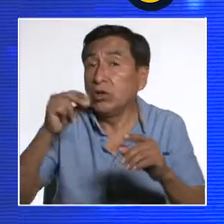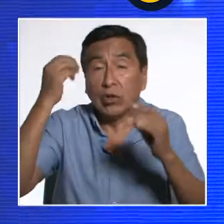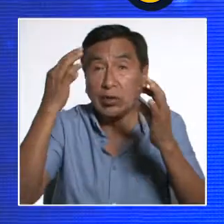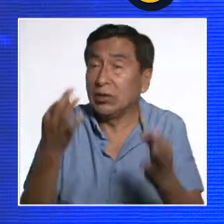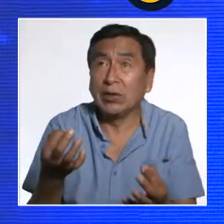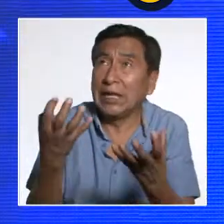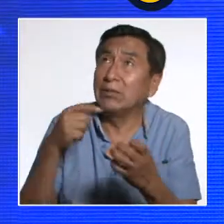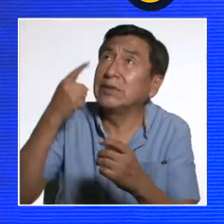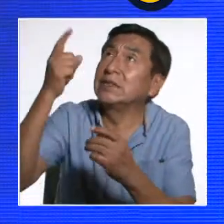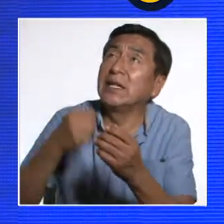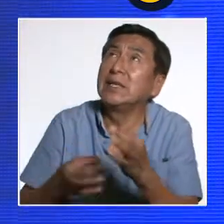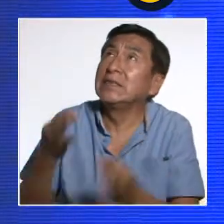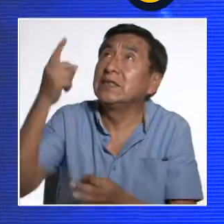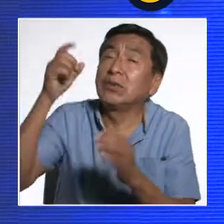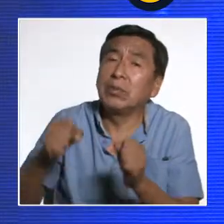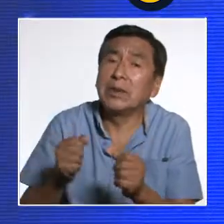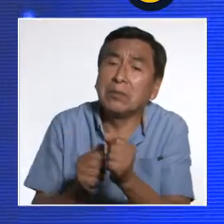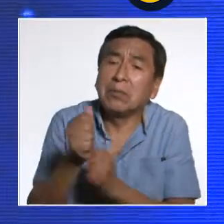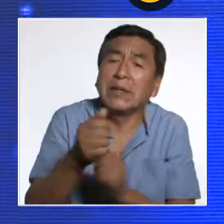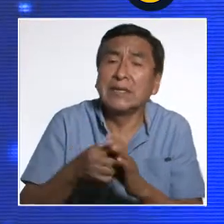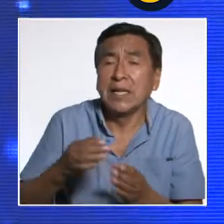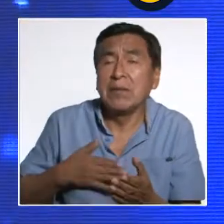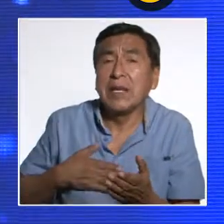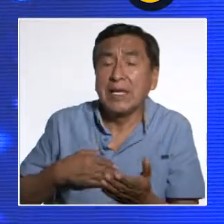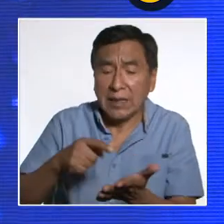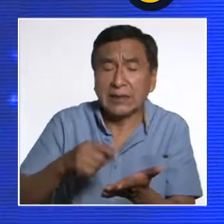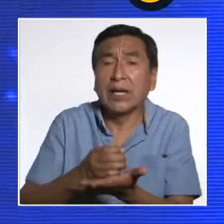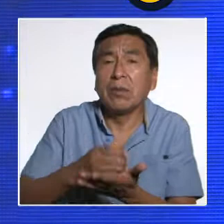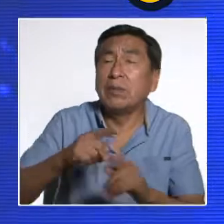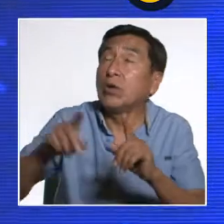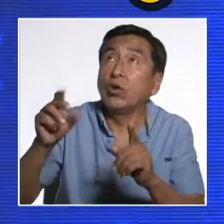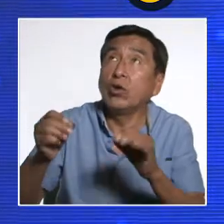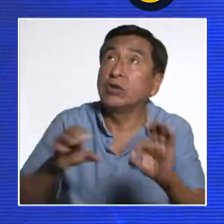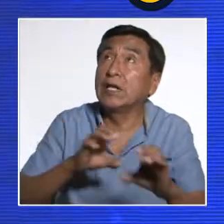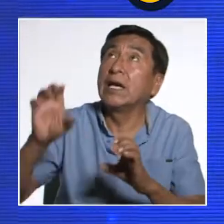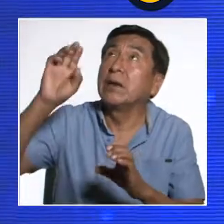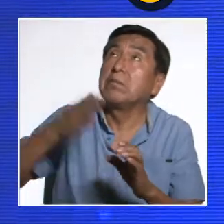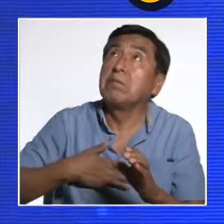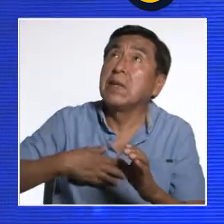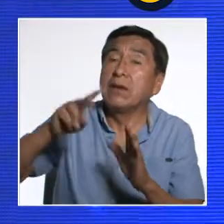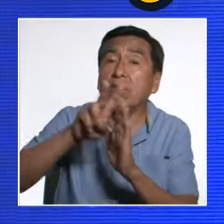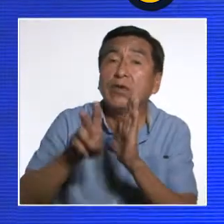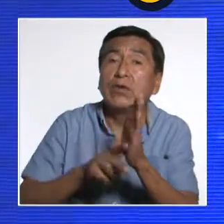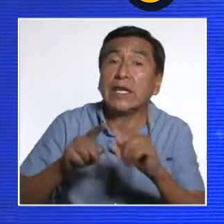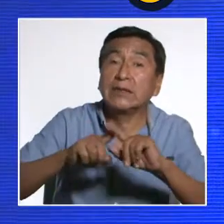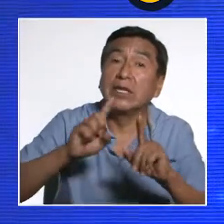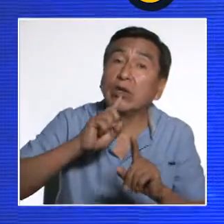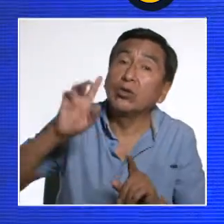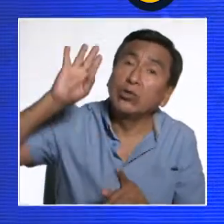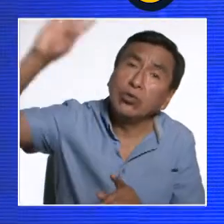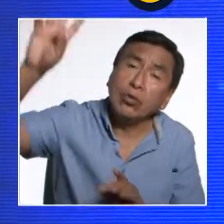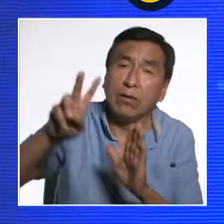puedes, pasa de mí esta copa? Paz, no se haga mi voluntad, sino la tuya. Hay cosas